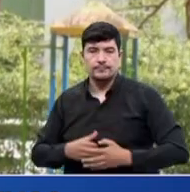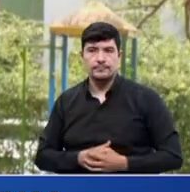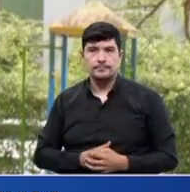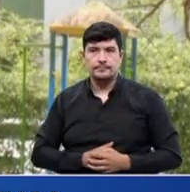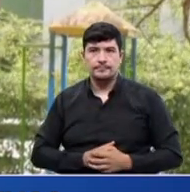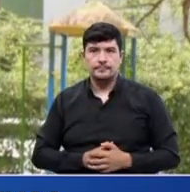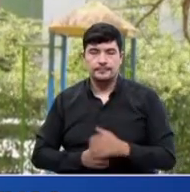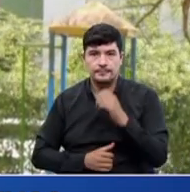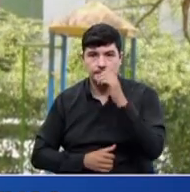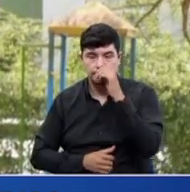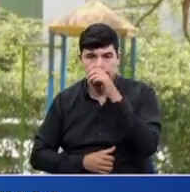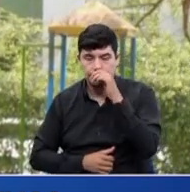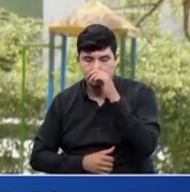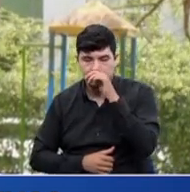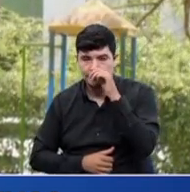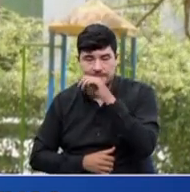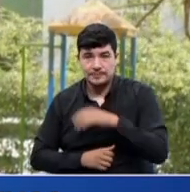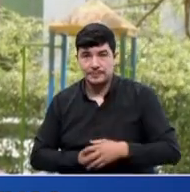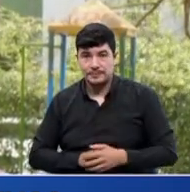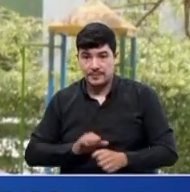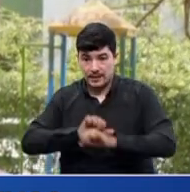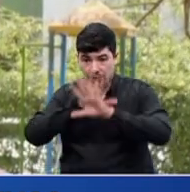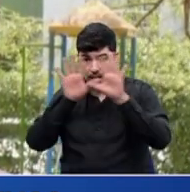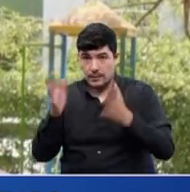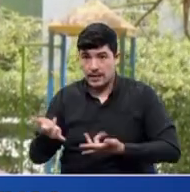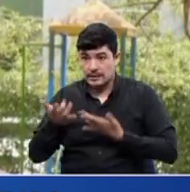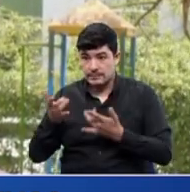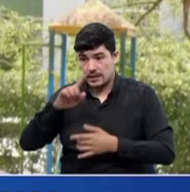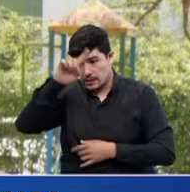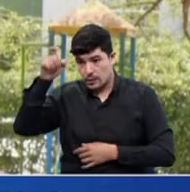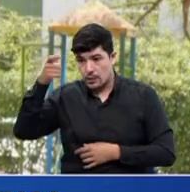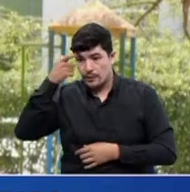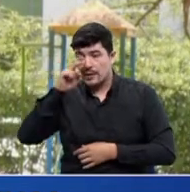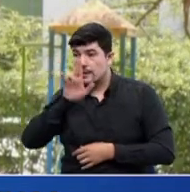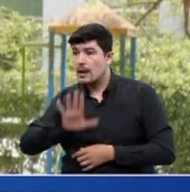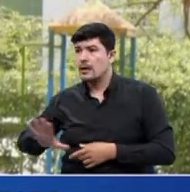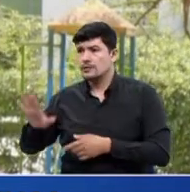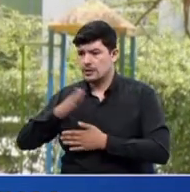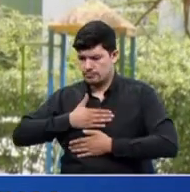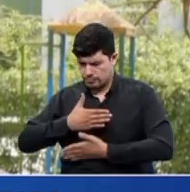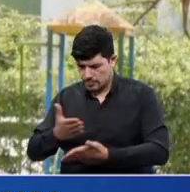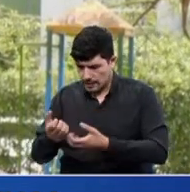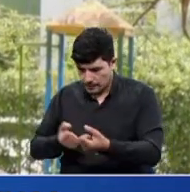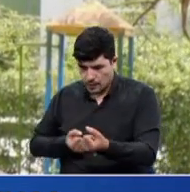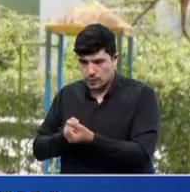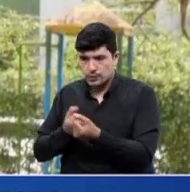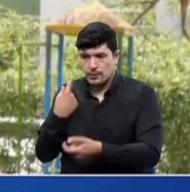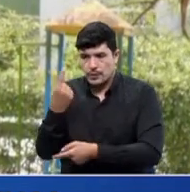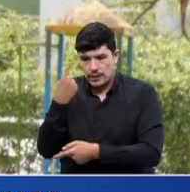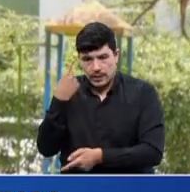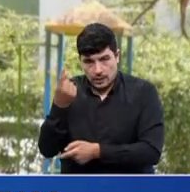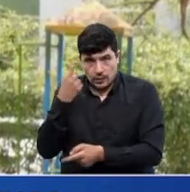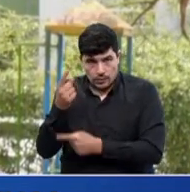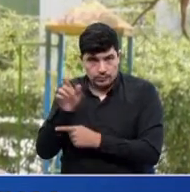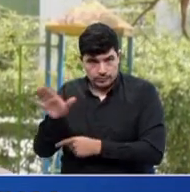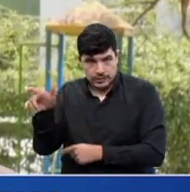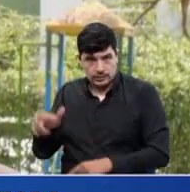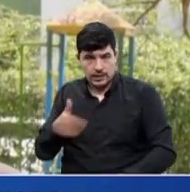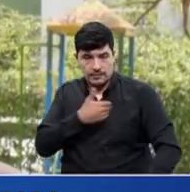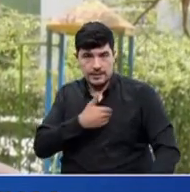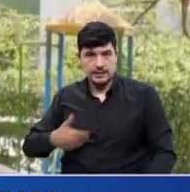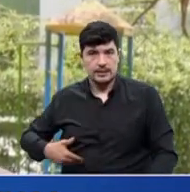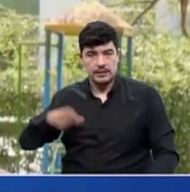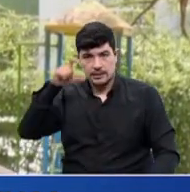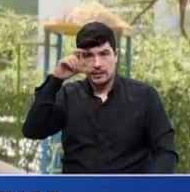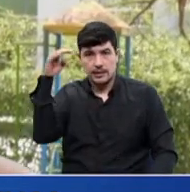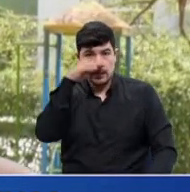mesa. Esperamos y resaltamos, por supuesto, la voluntad política por parte del gobierno nacional en cabeza del señor presidente Gustavo Petro y esperamos poder desarrollar